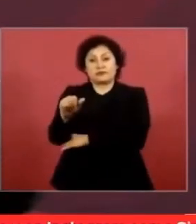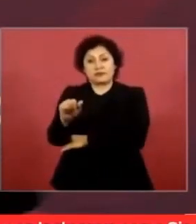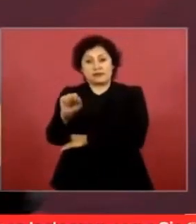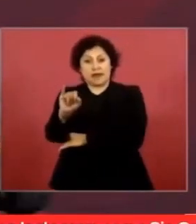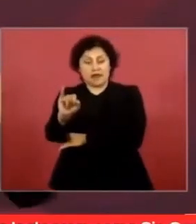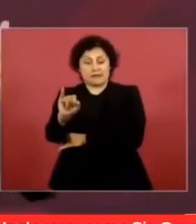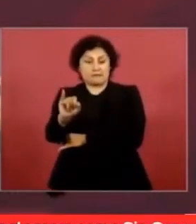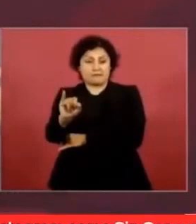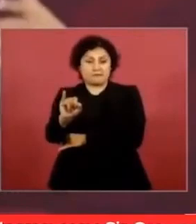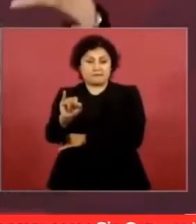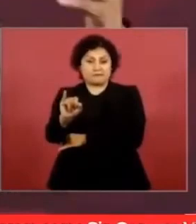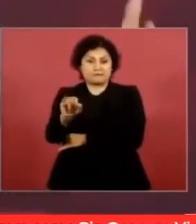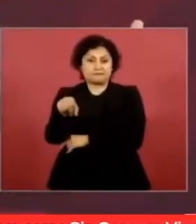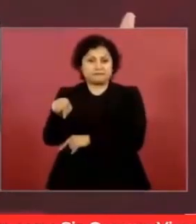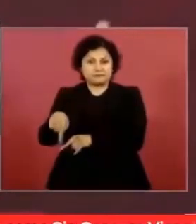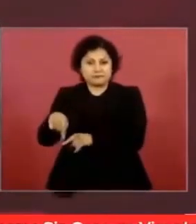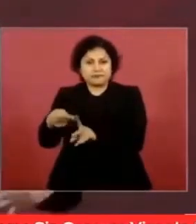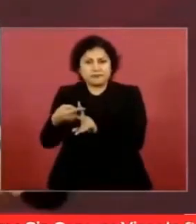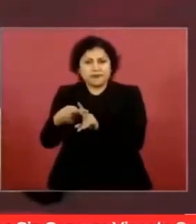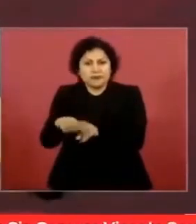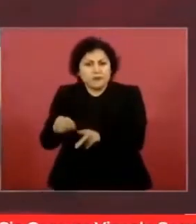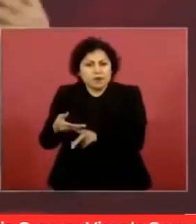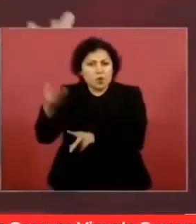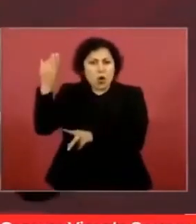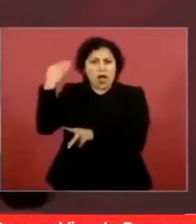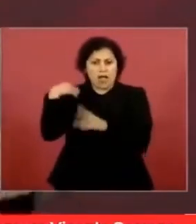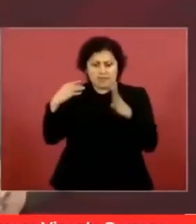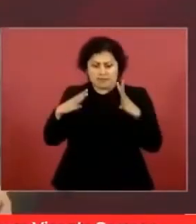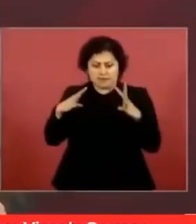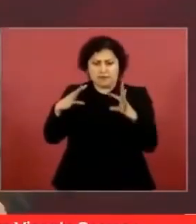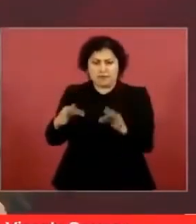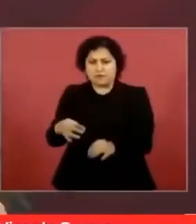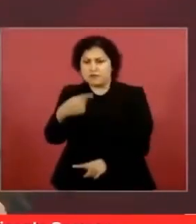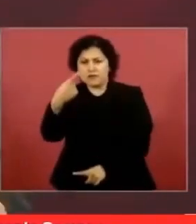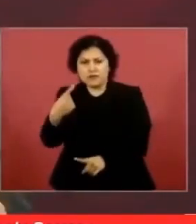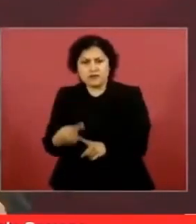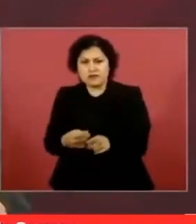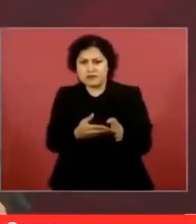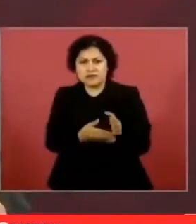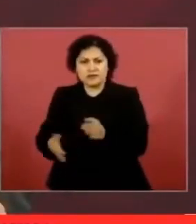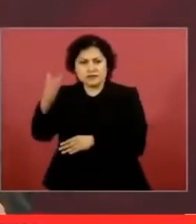Y cuando nace el Instituto de la Transparencia, con Fox,